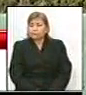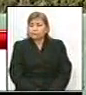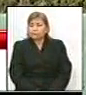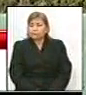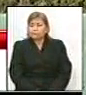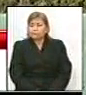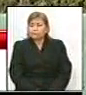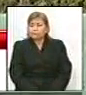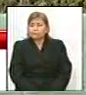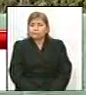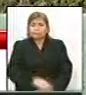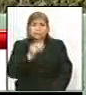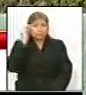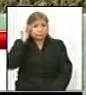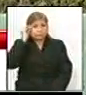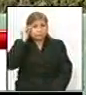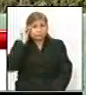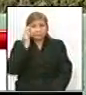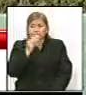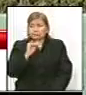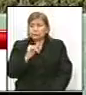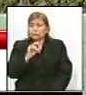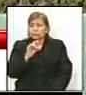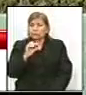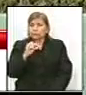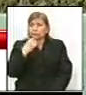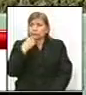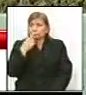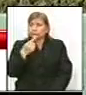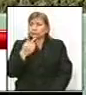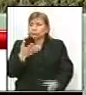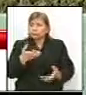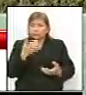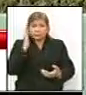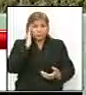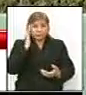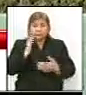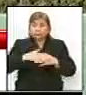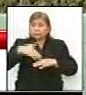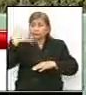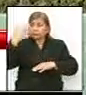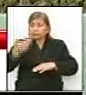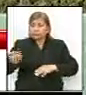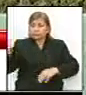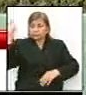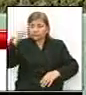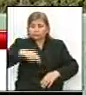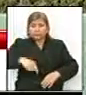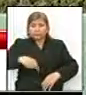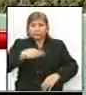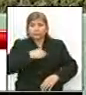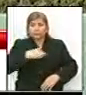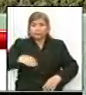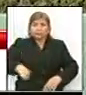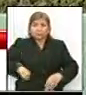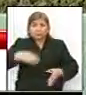Señor ingeniero Joaquín, yo quisiera que para la próxima venga el Ministerio de Justicia